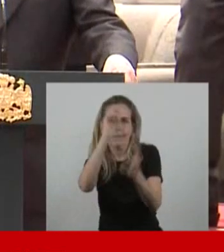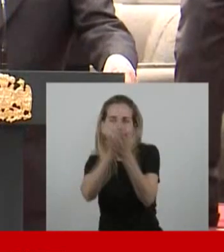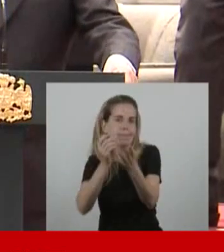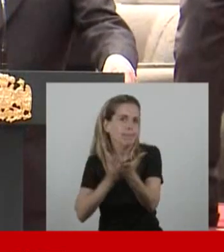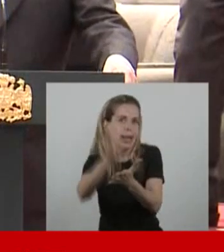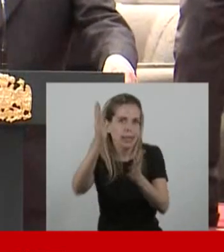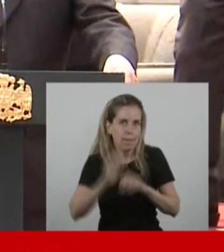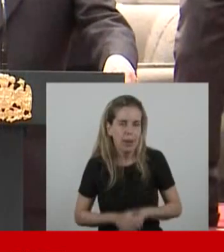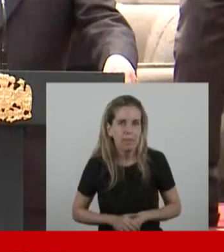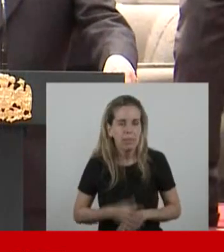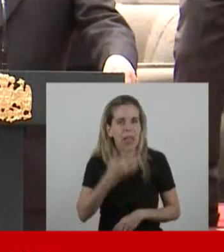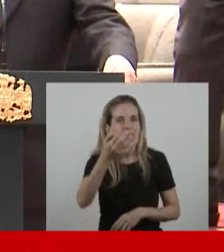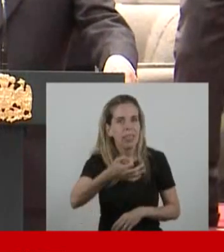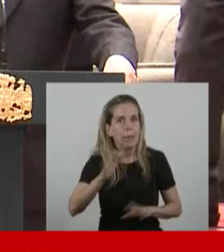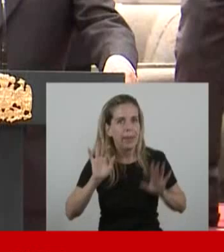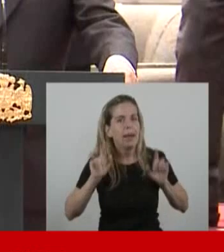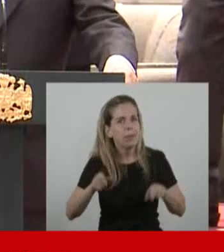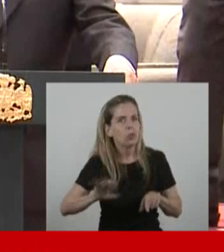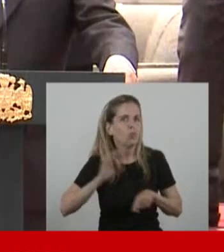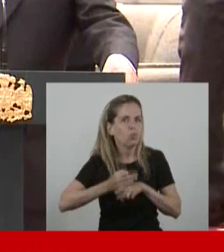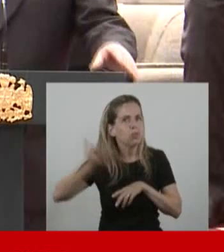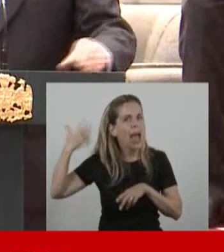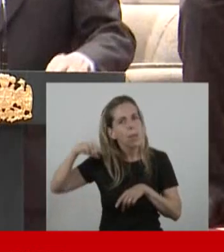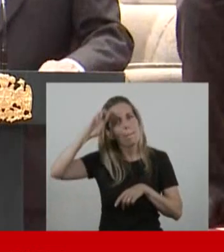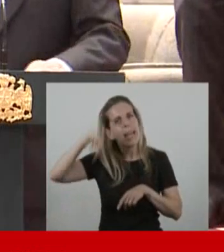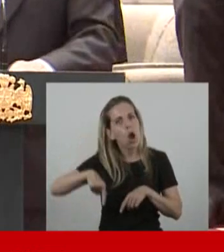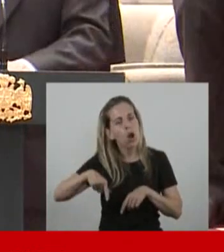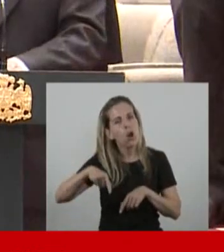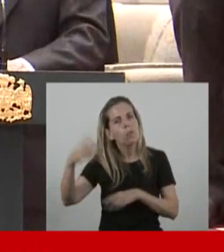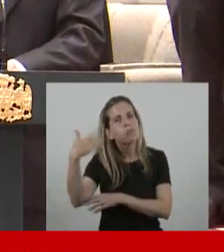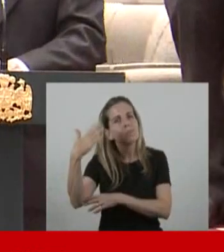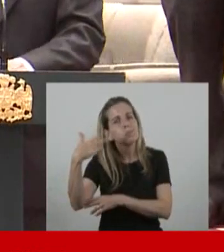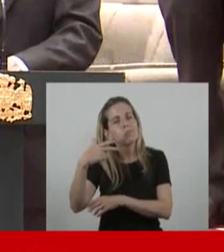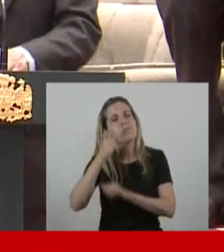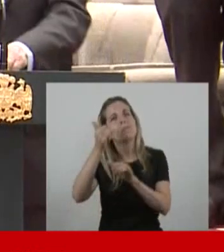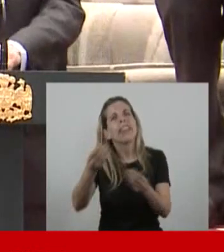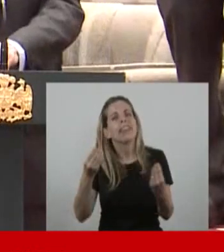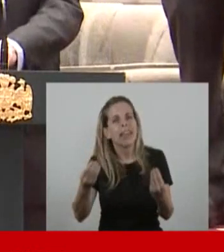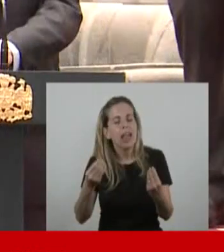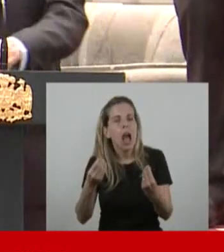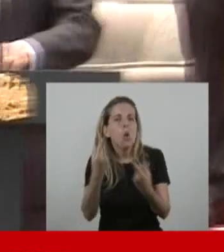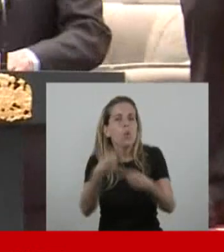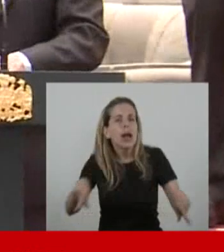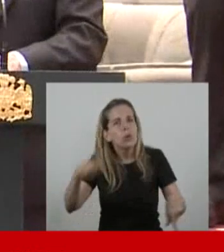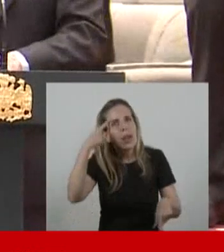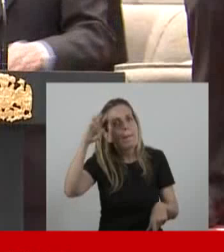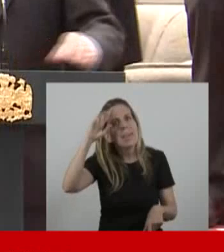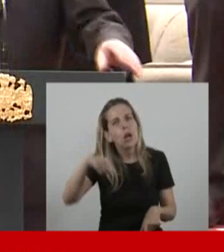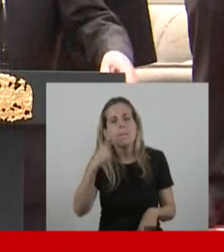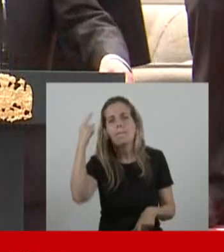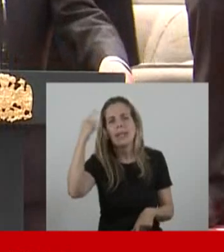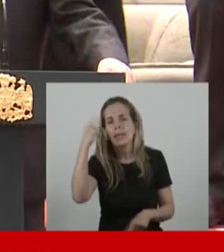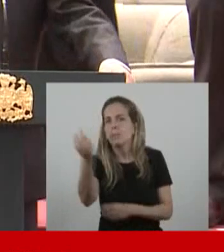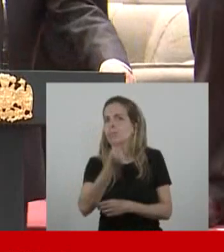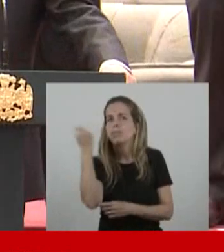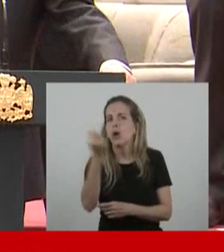verdad, en esa ocasión Perón habló de algo que él consideraba trascendental,